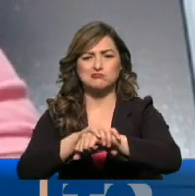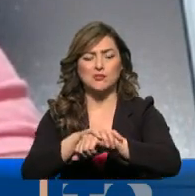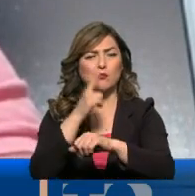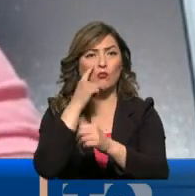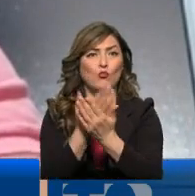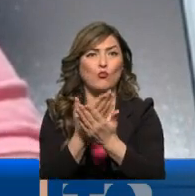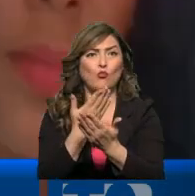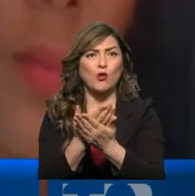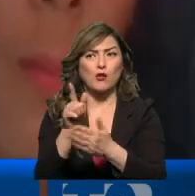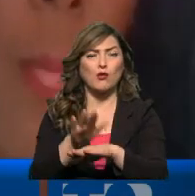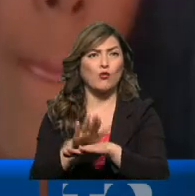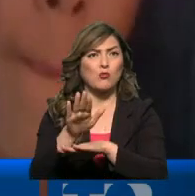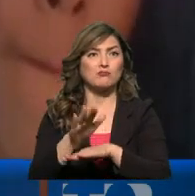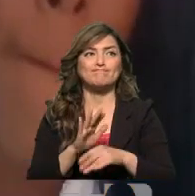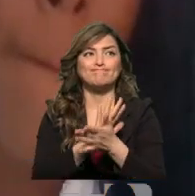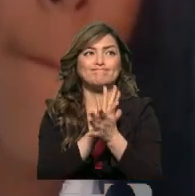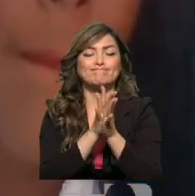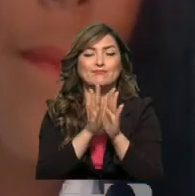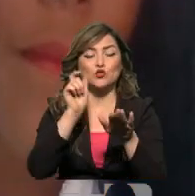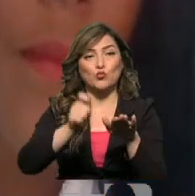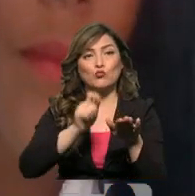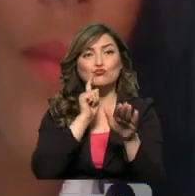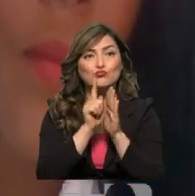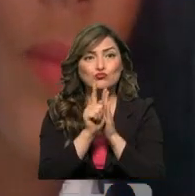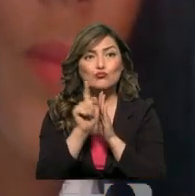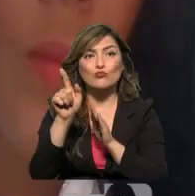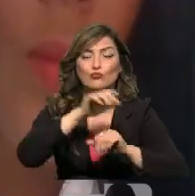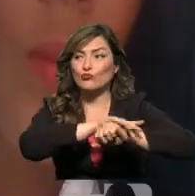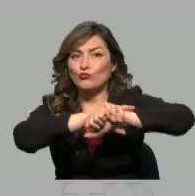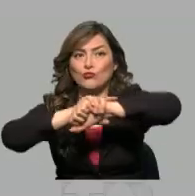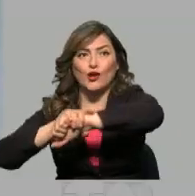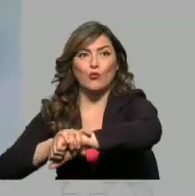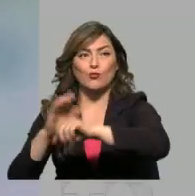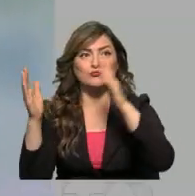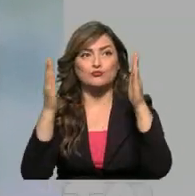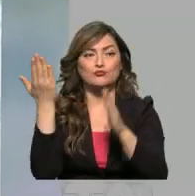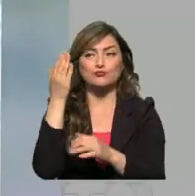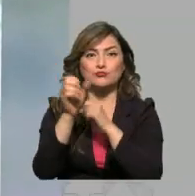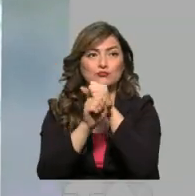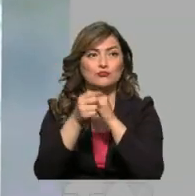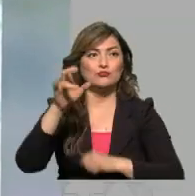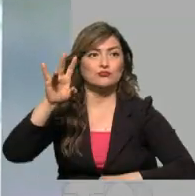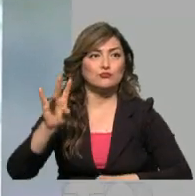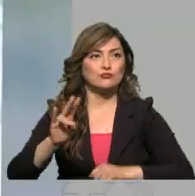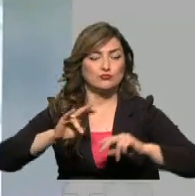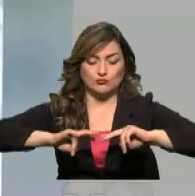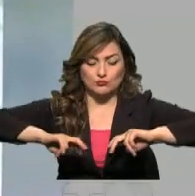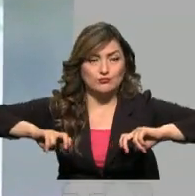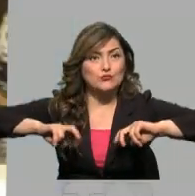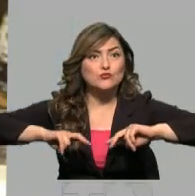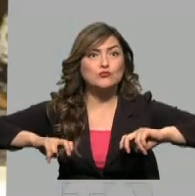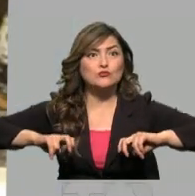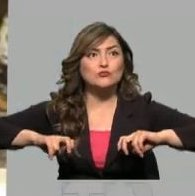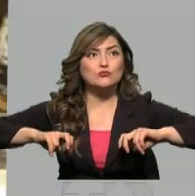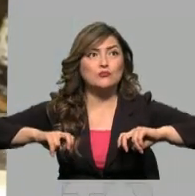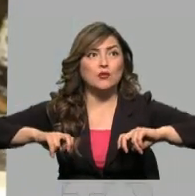era vincular el abogado también denuncia que fue una detención provisional desde 2017 para investigaciones pero